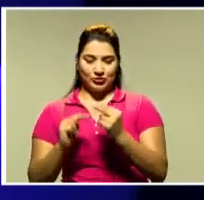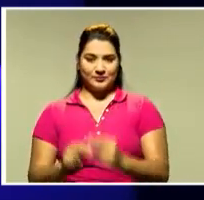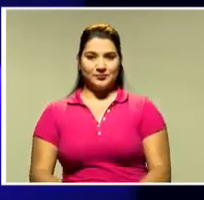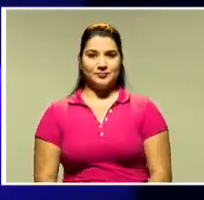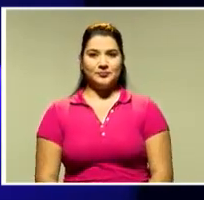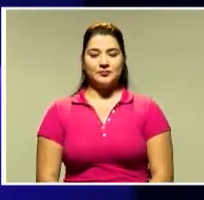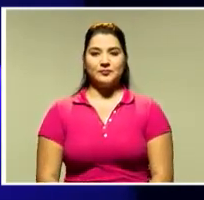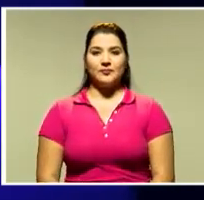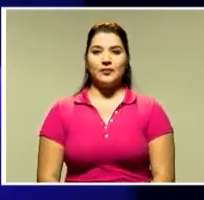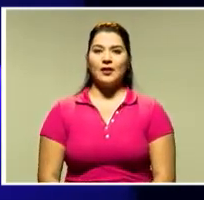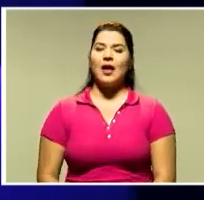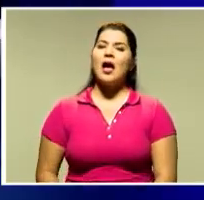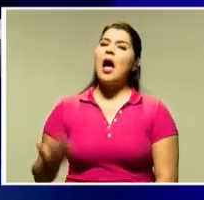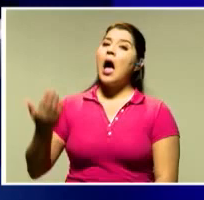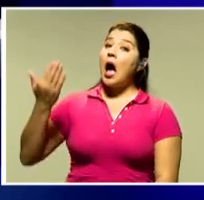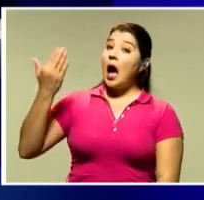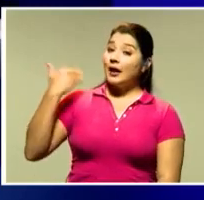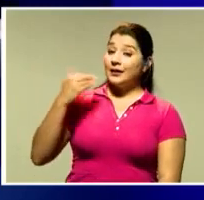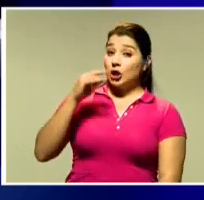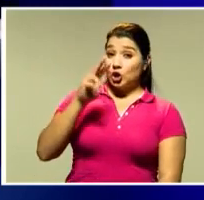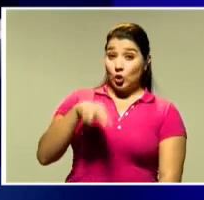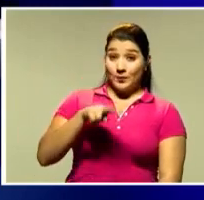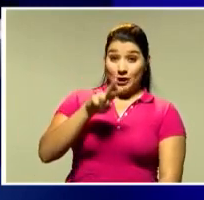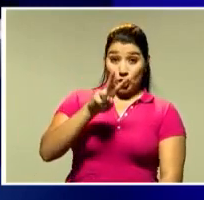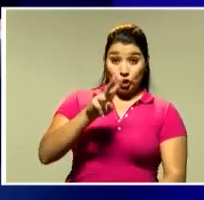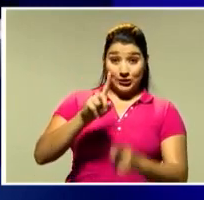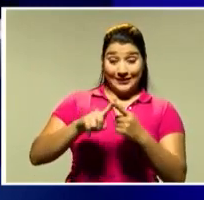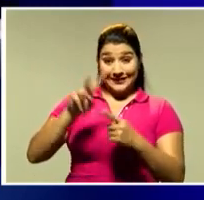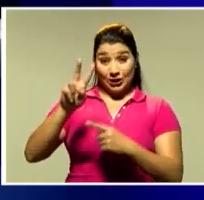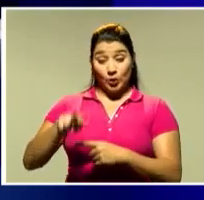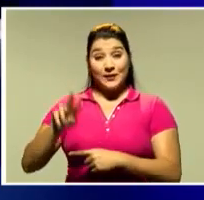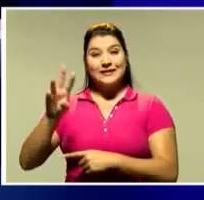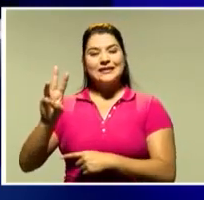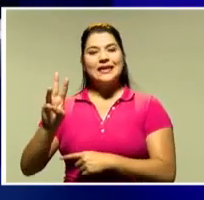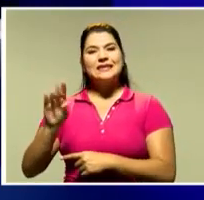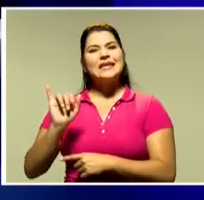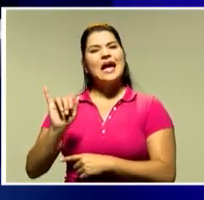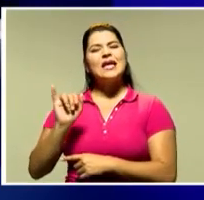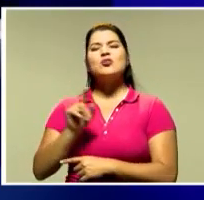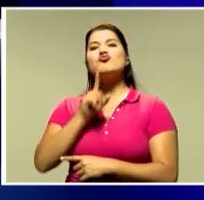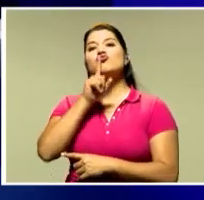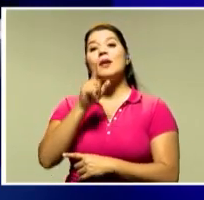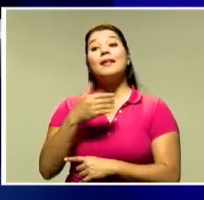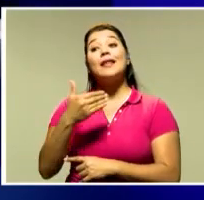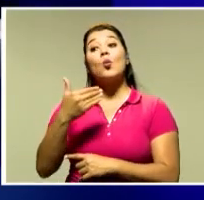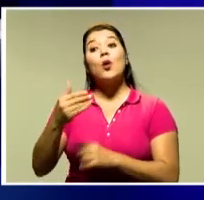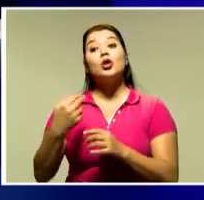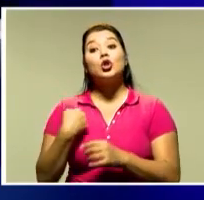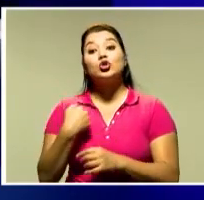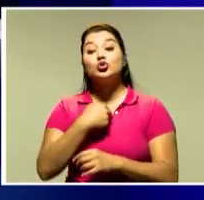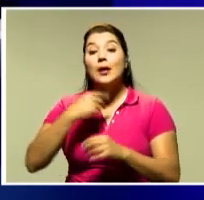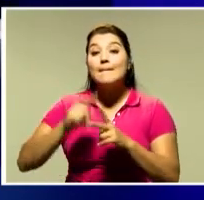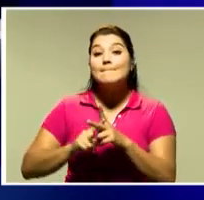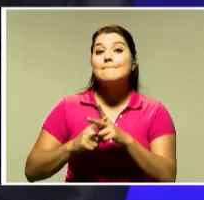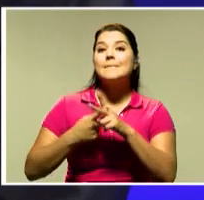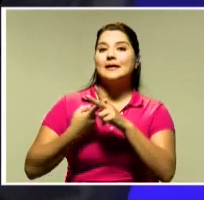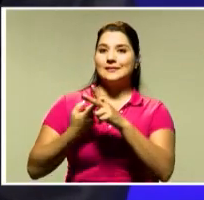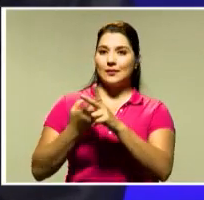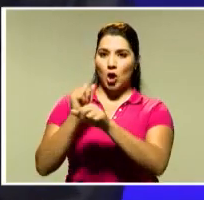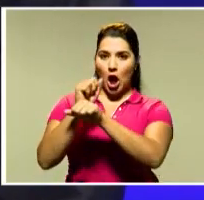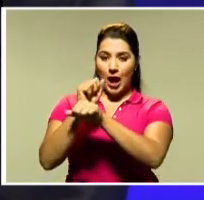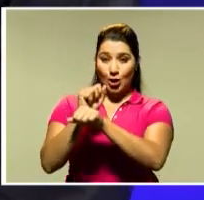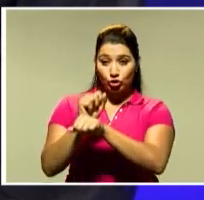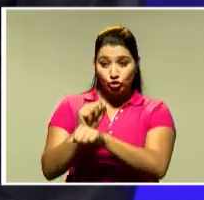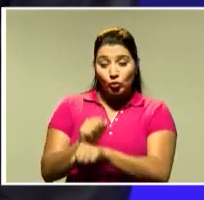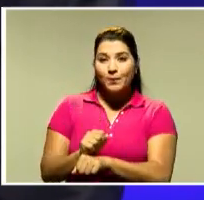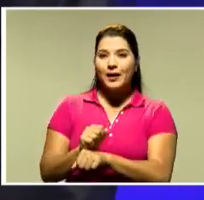actual? En aquel periodo 2002-2006 era en realidad cuando comenzábamos a acostumbrarnos al